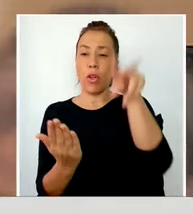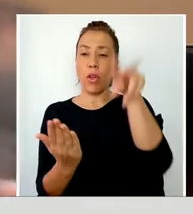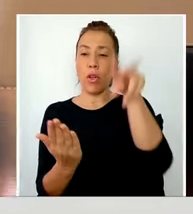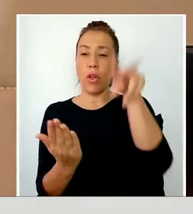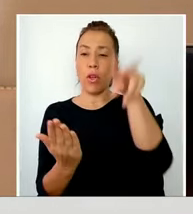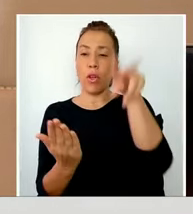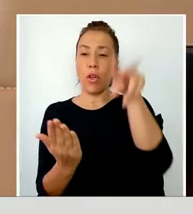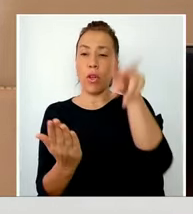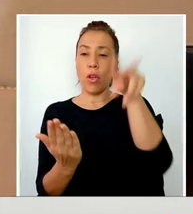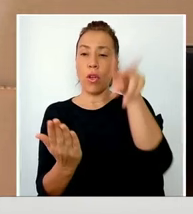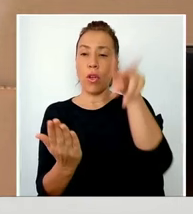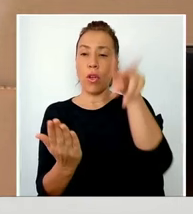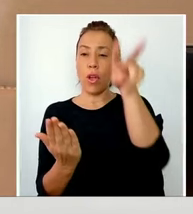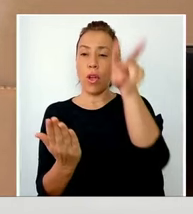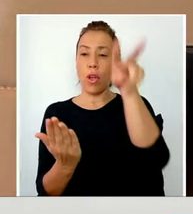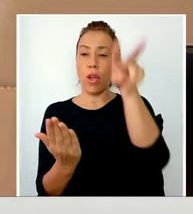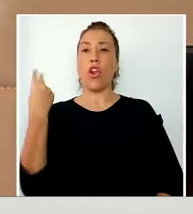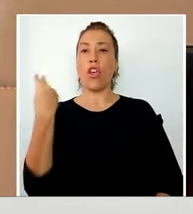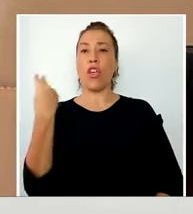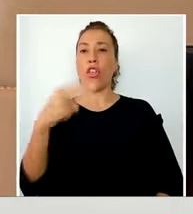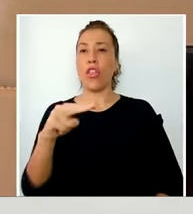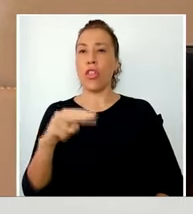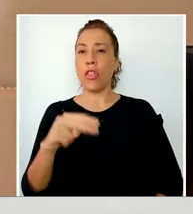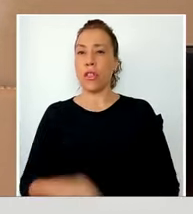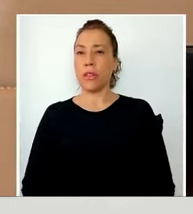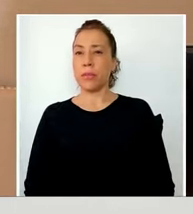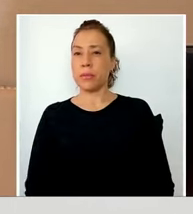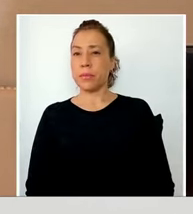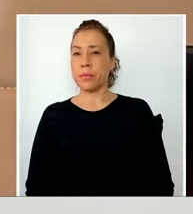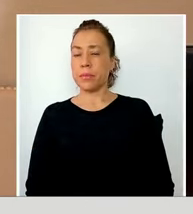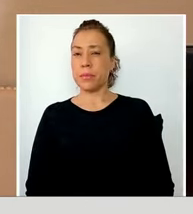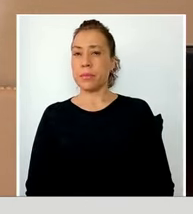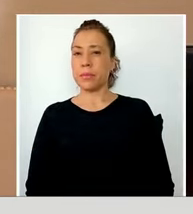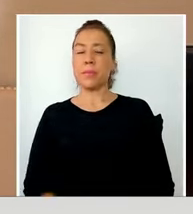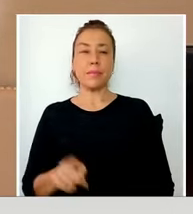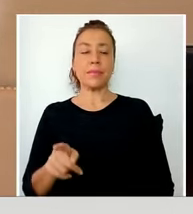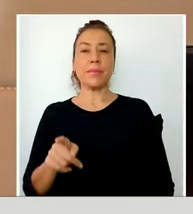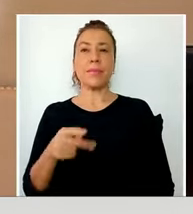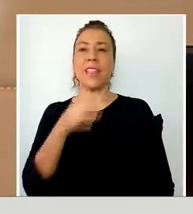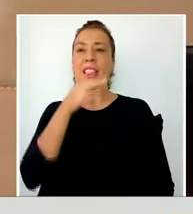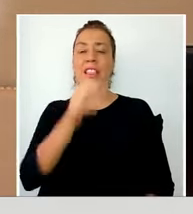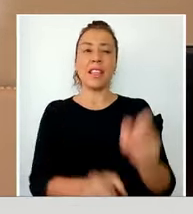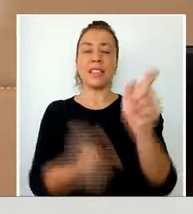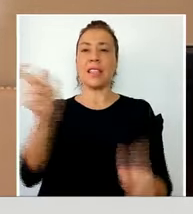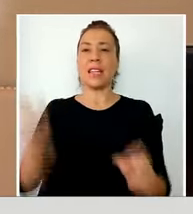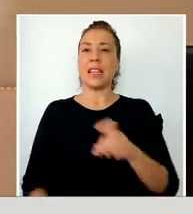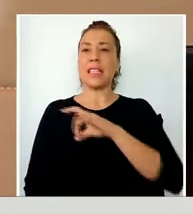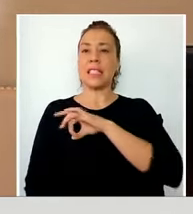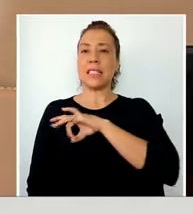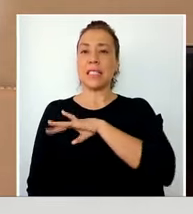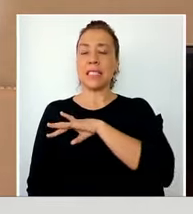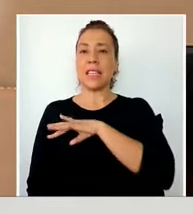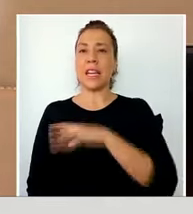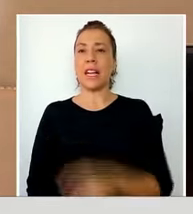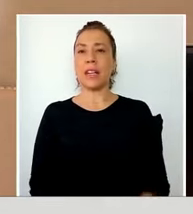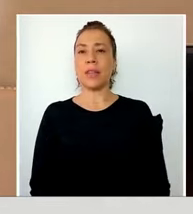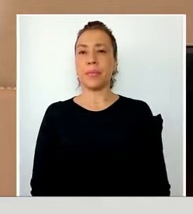fonasa le dice a los chilenos que a las chilenas que